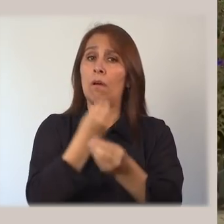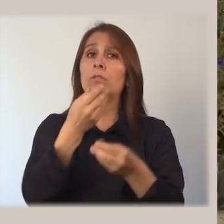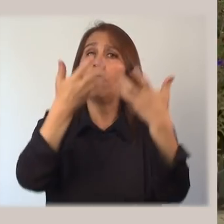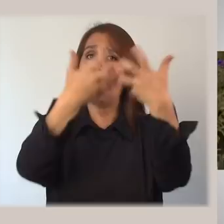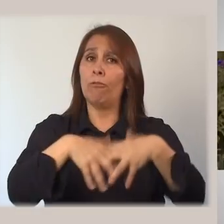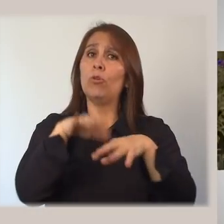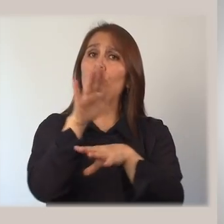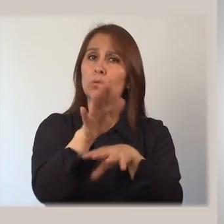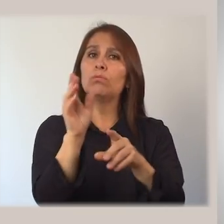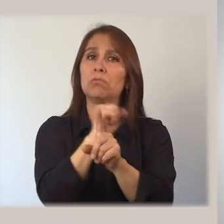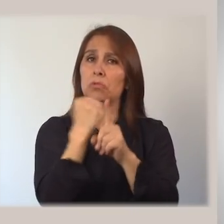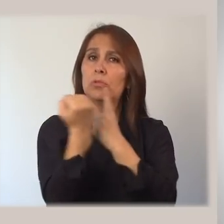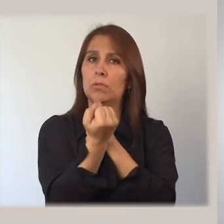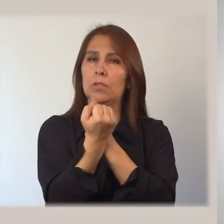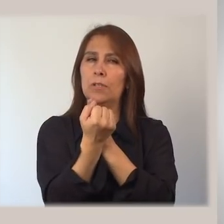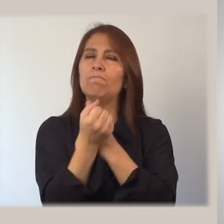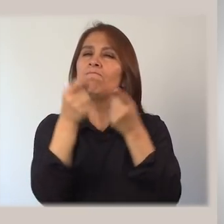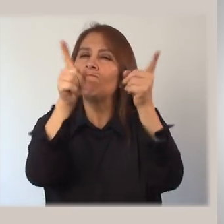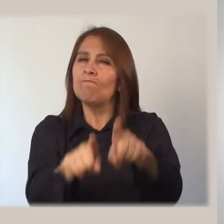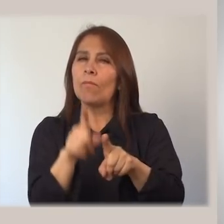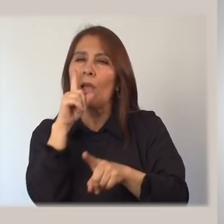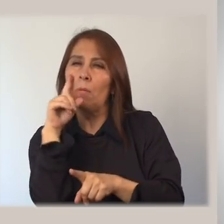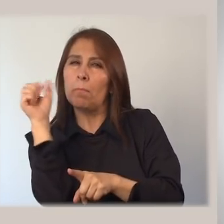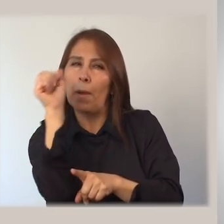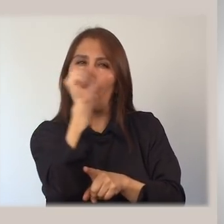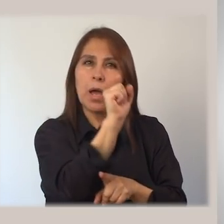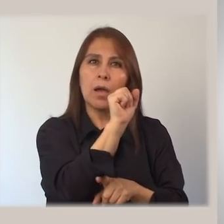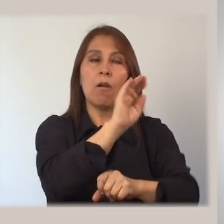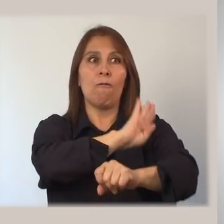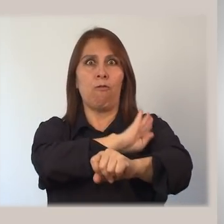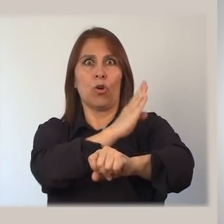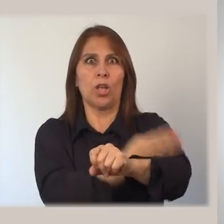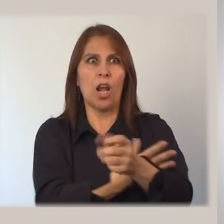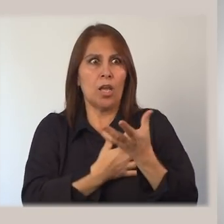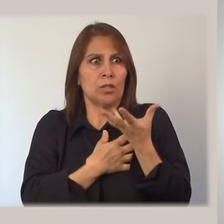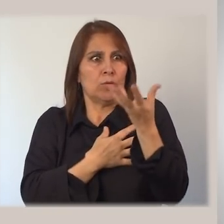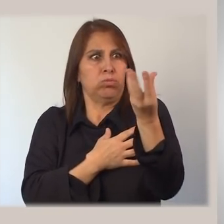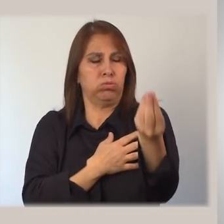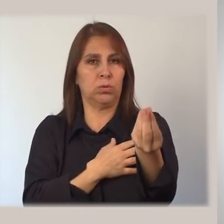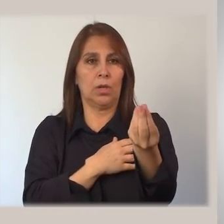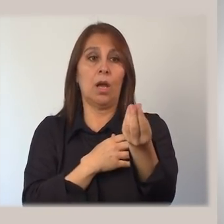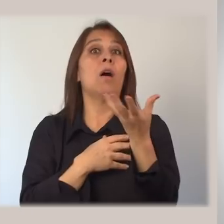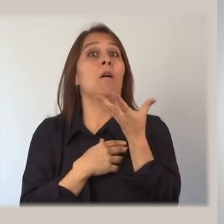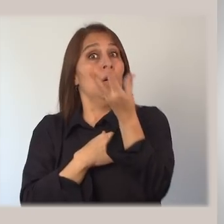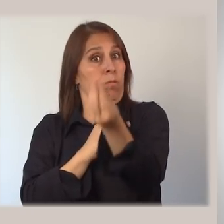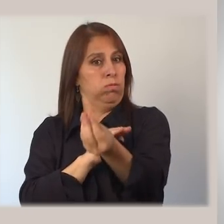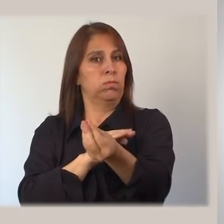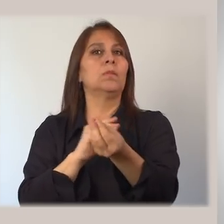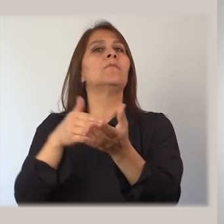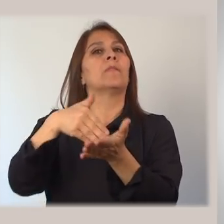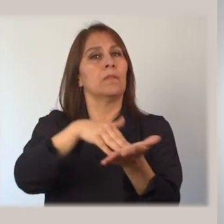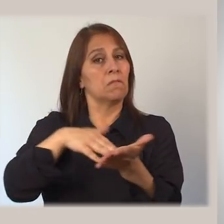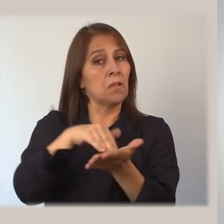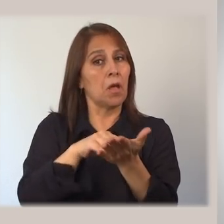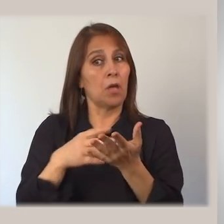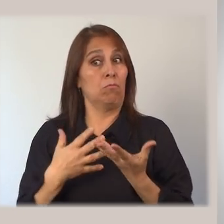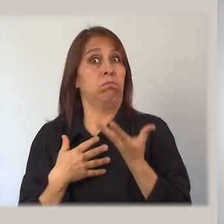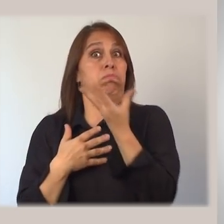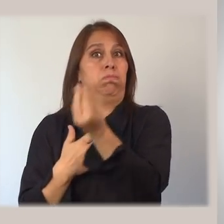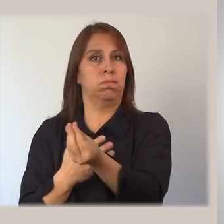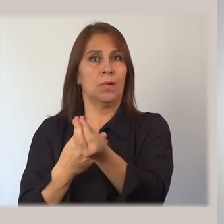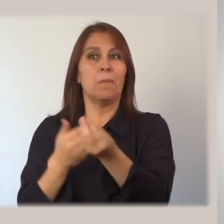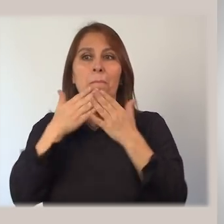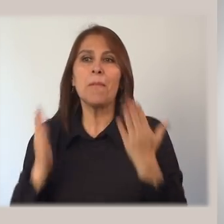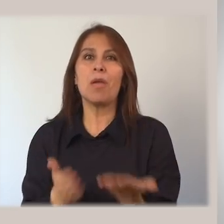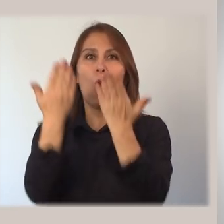su función social e identificar un conjunto de fortalezas, debilidades y oportunidades